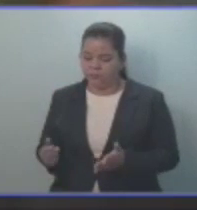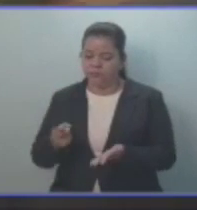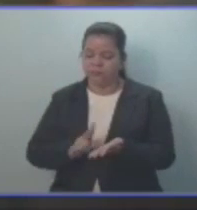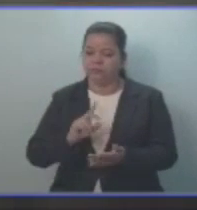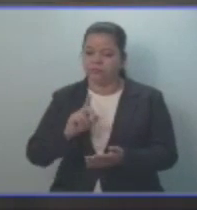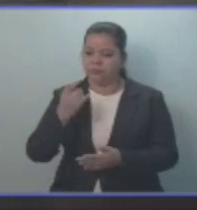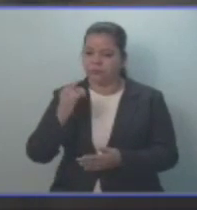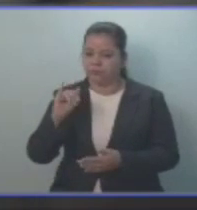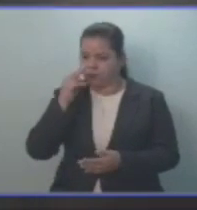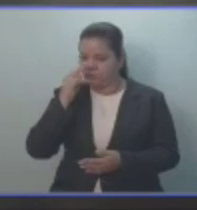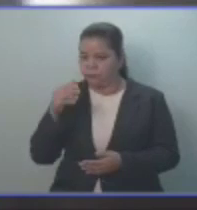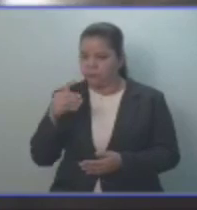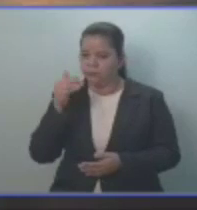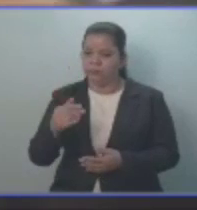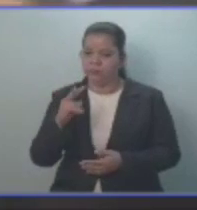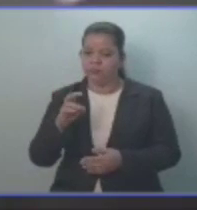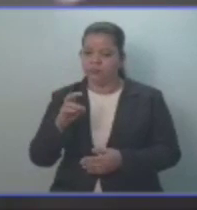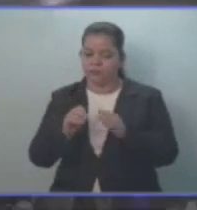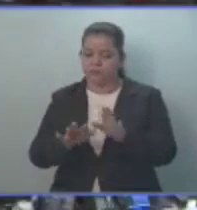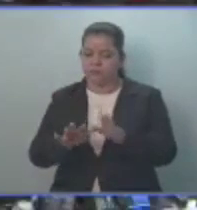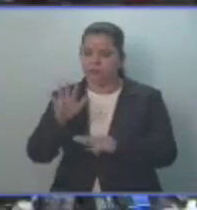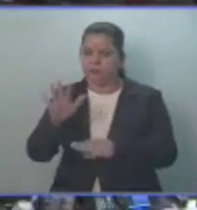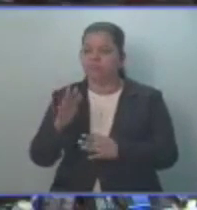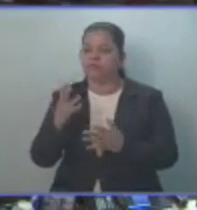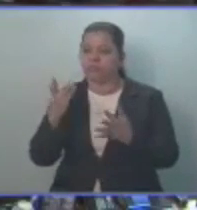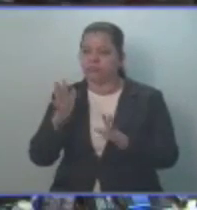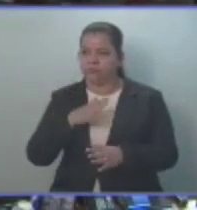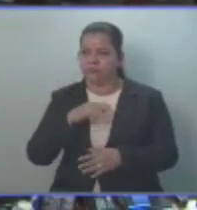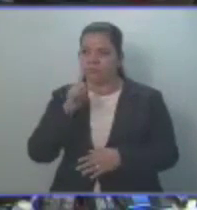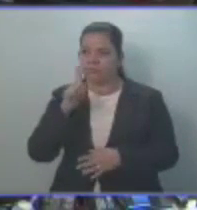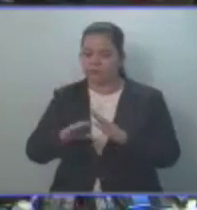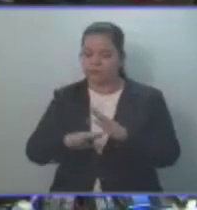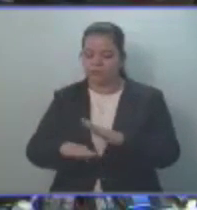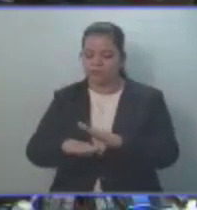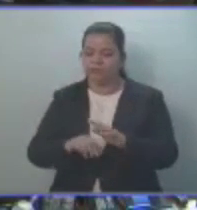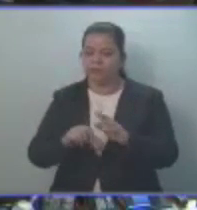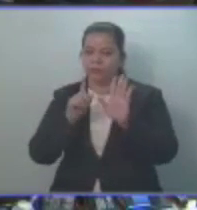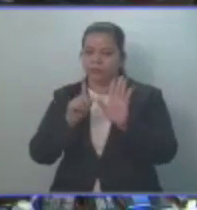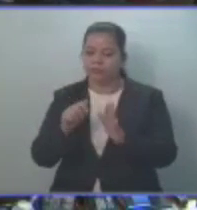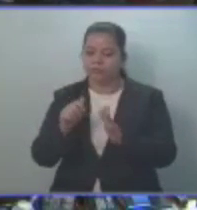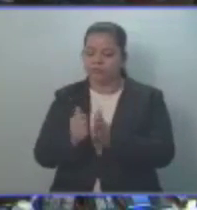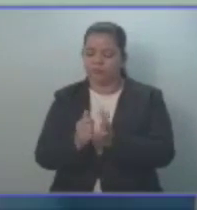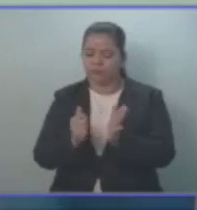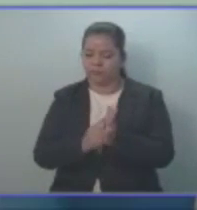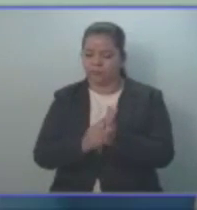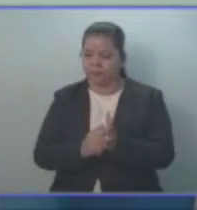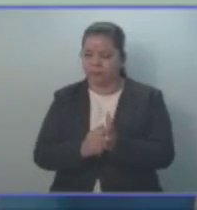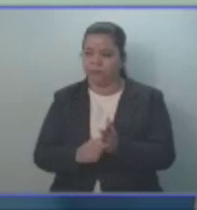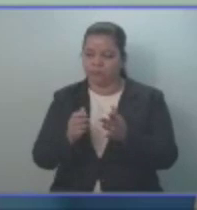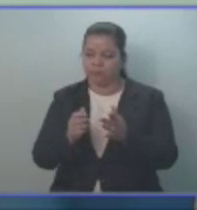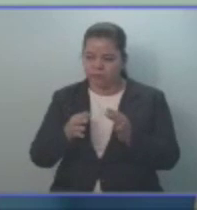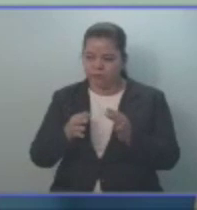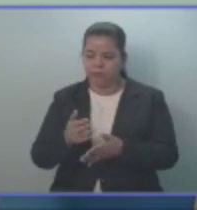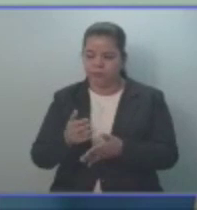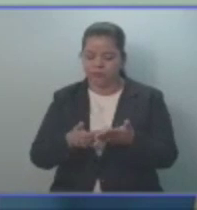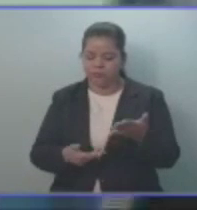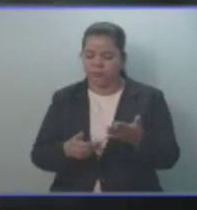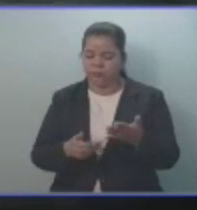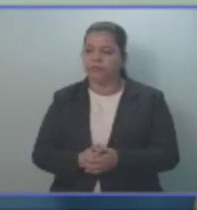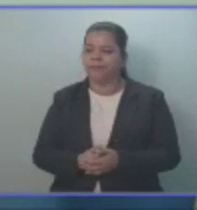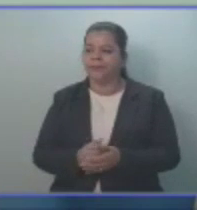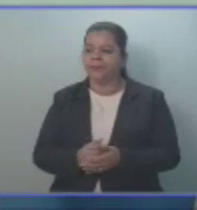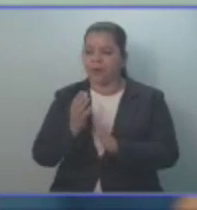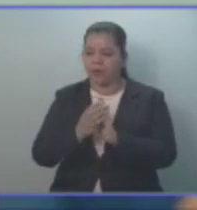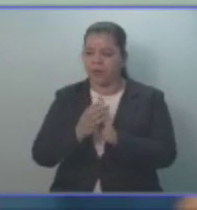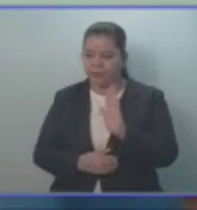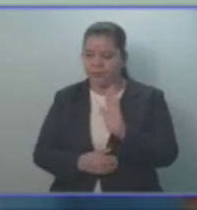de julio del 2015, el cual consta de un preámbulo de 6 artículos comprendidos de la siguiente manera.